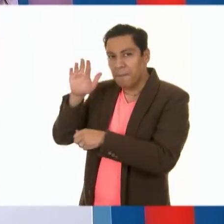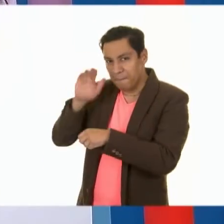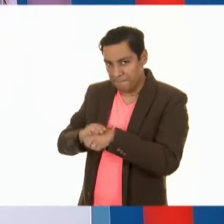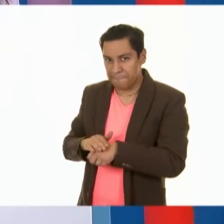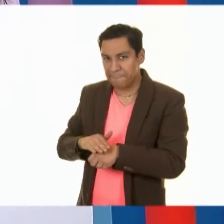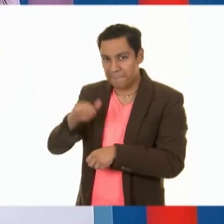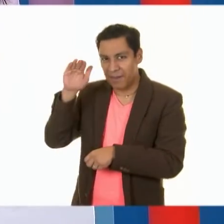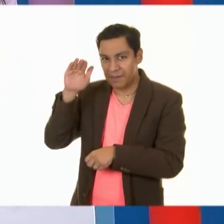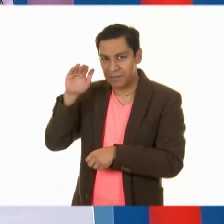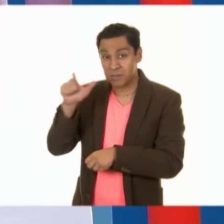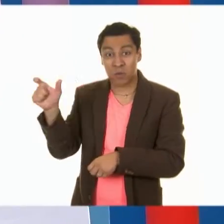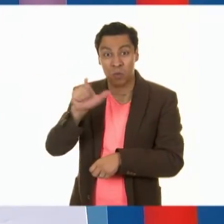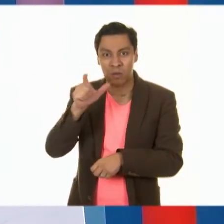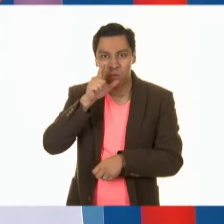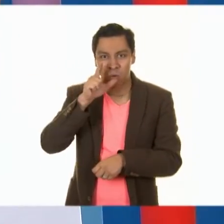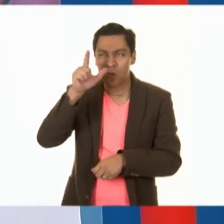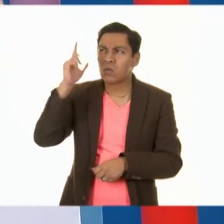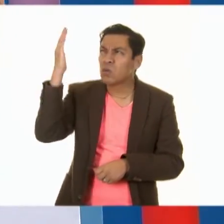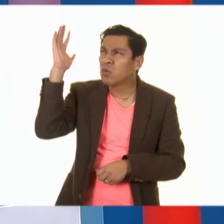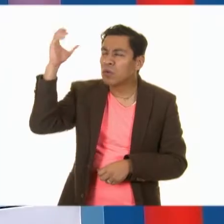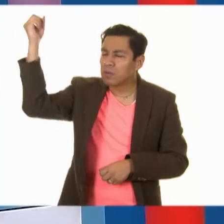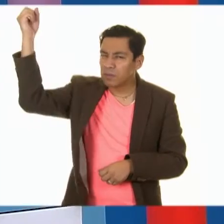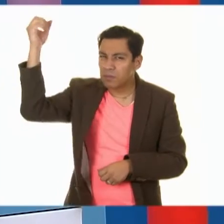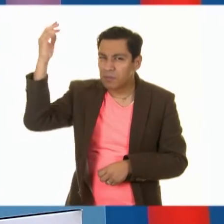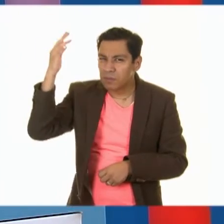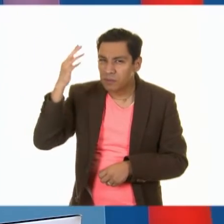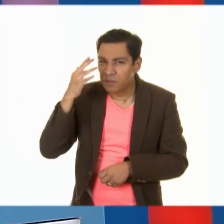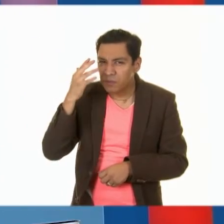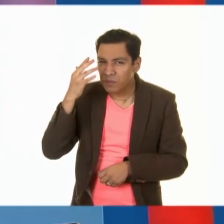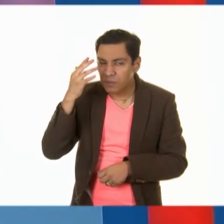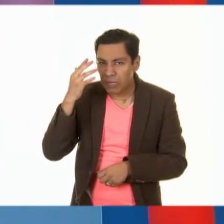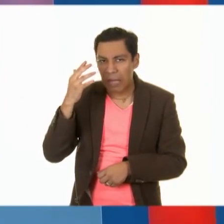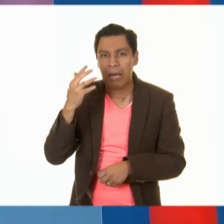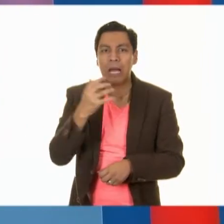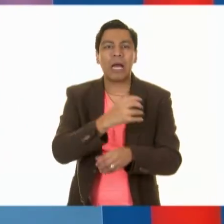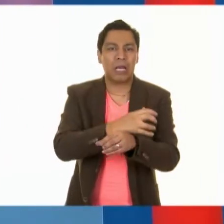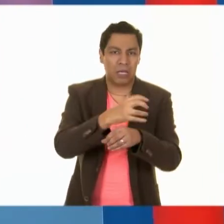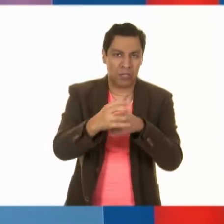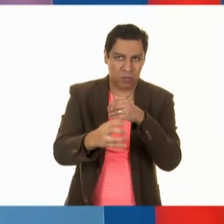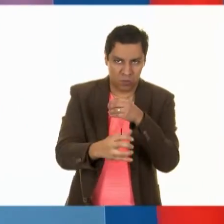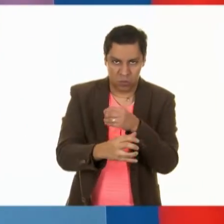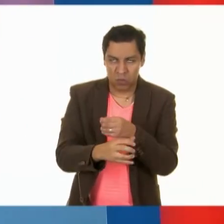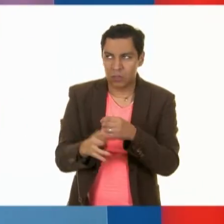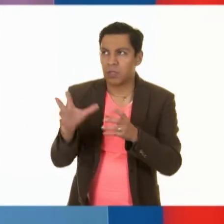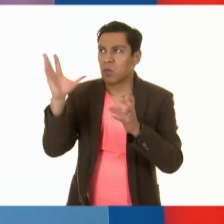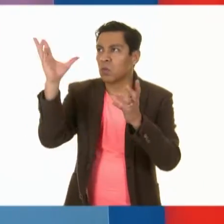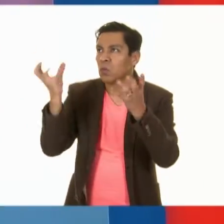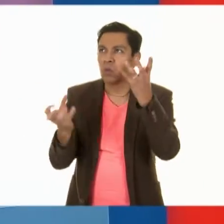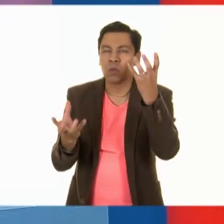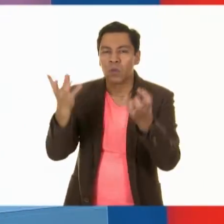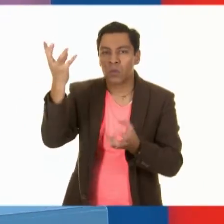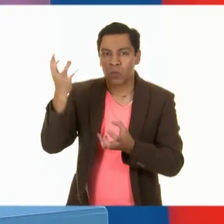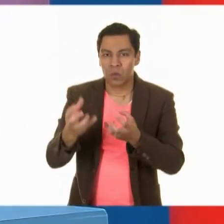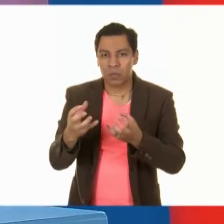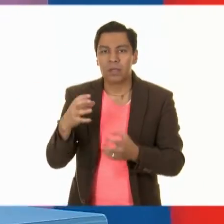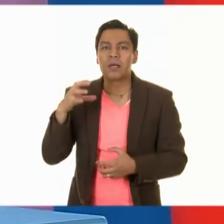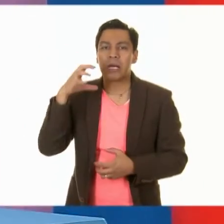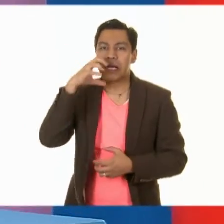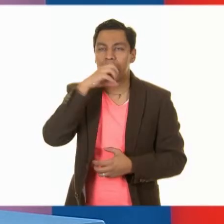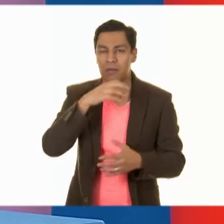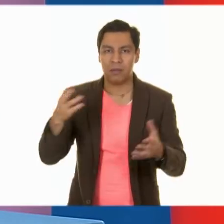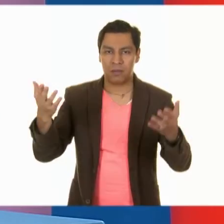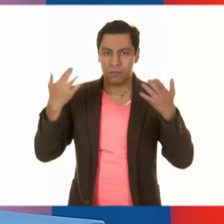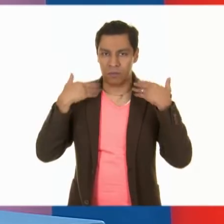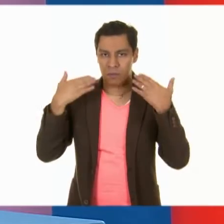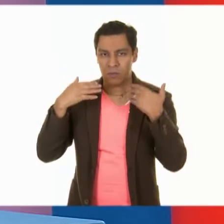dijimos, cuando la luz del sol nos ilumina, una parte es absorbida y se convierte en calor. Y en otro tipo